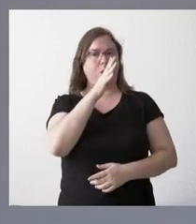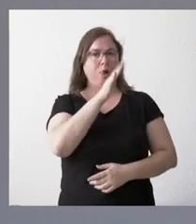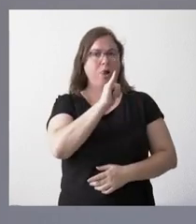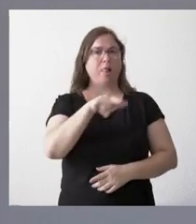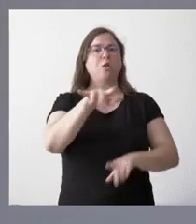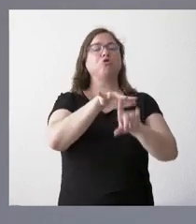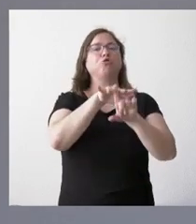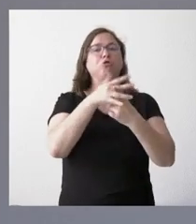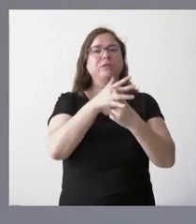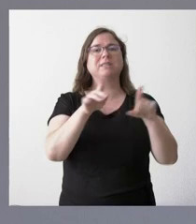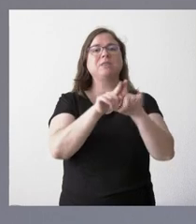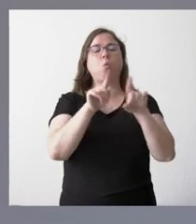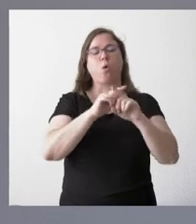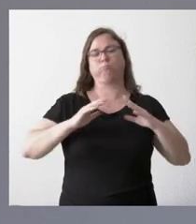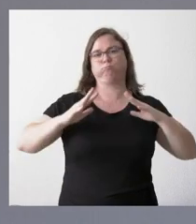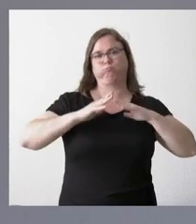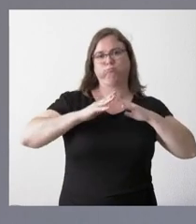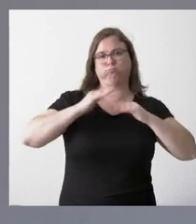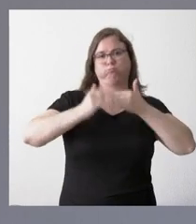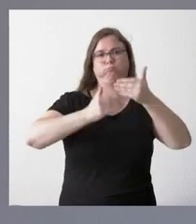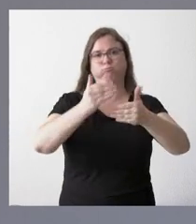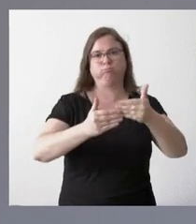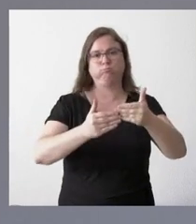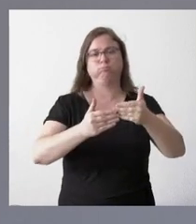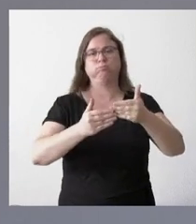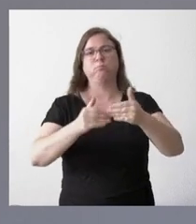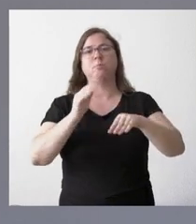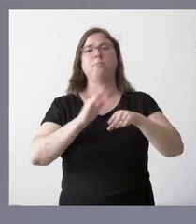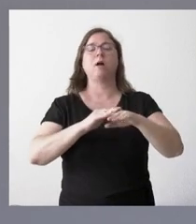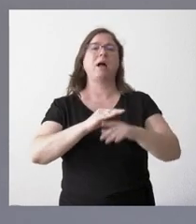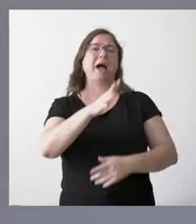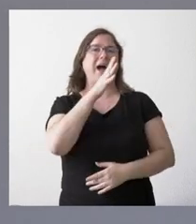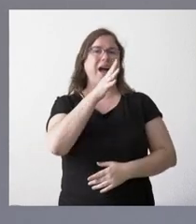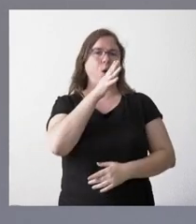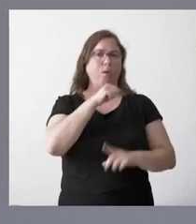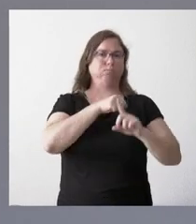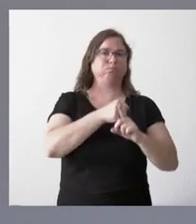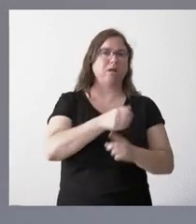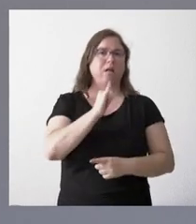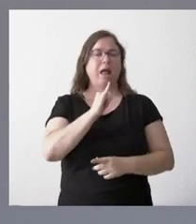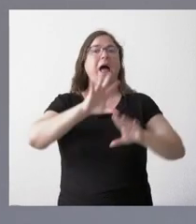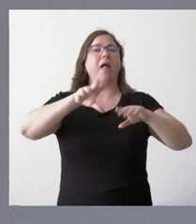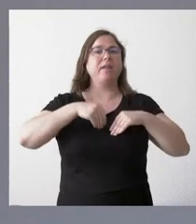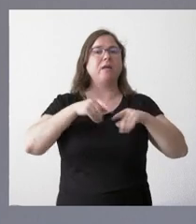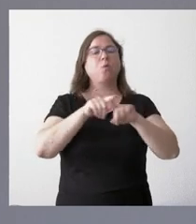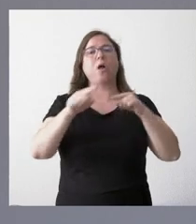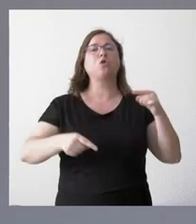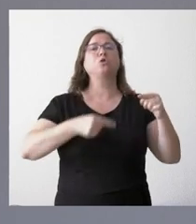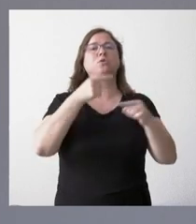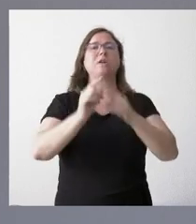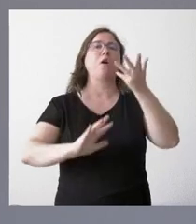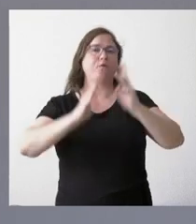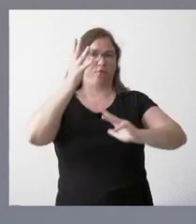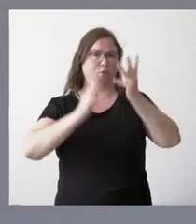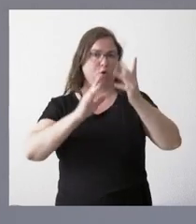contexto de reponer las infraestructuras de hidráulicas que hubieran sido afectadas como consecuencia del incendio, así